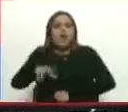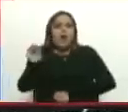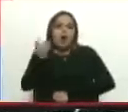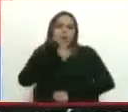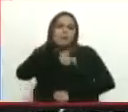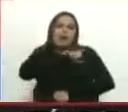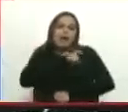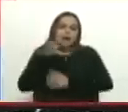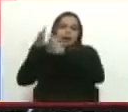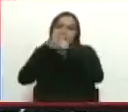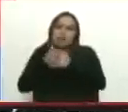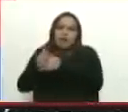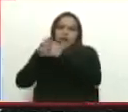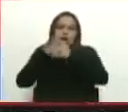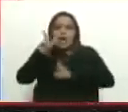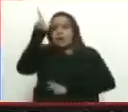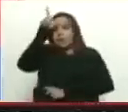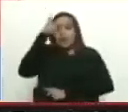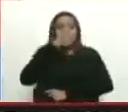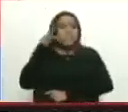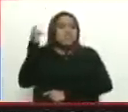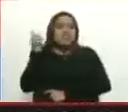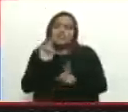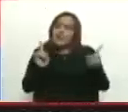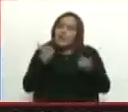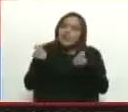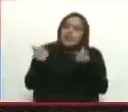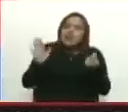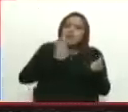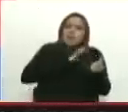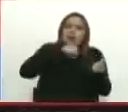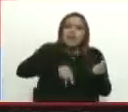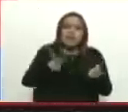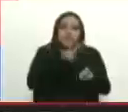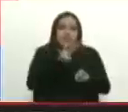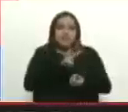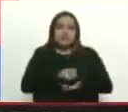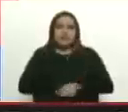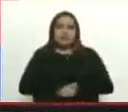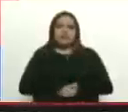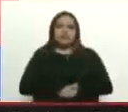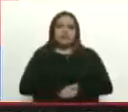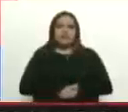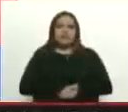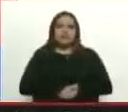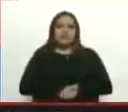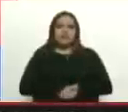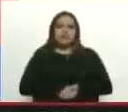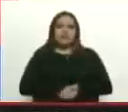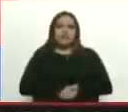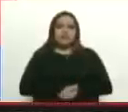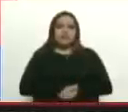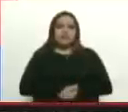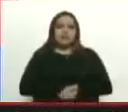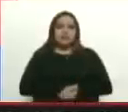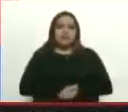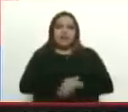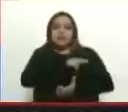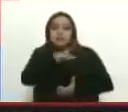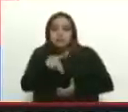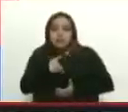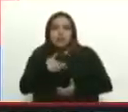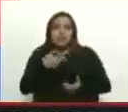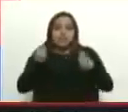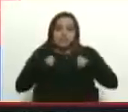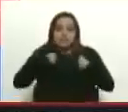los alemanes, los franceses. Es de los venezolanos, de las personas, hermanos y hermanas que nacimos, vivimos